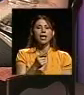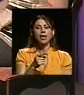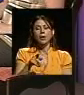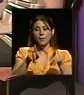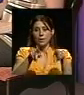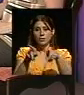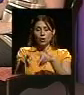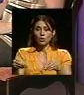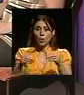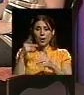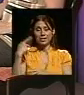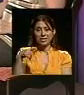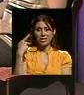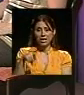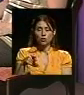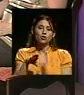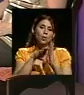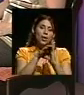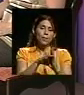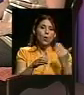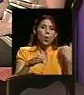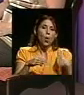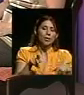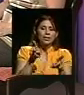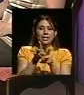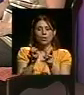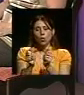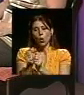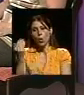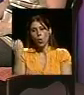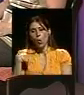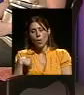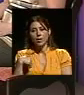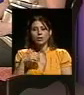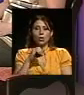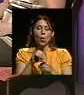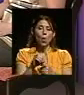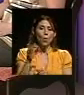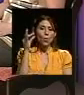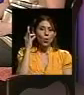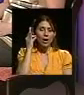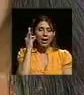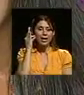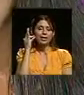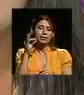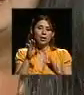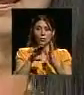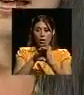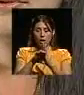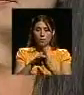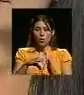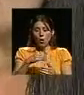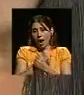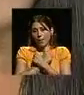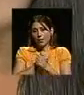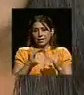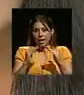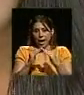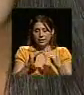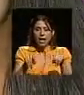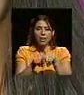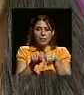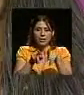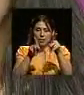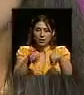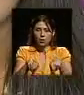son hombres que tienen sexo con hombres, mujeres, digamos en Costa Rica está la población de mujeres amas de casa, además personas con